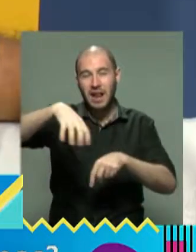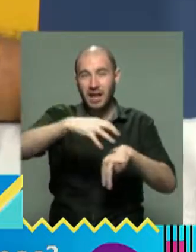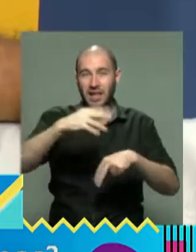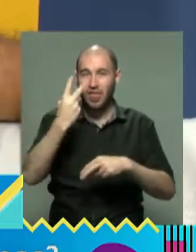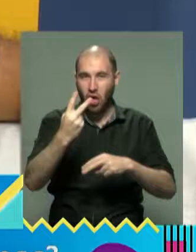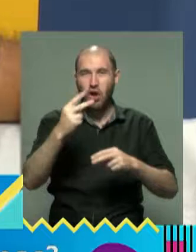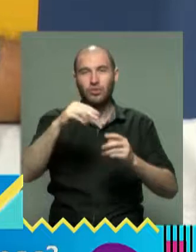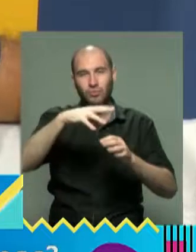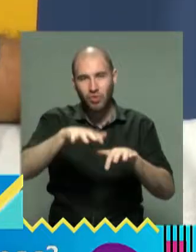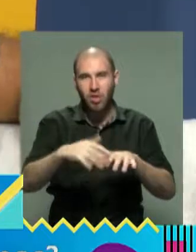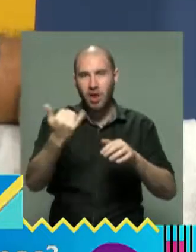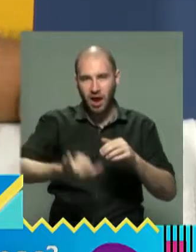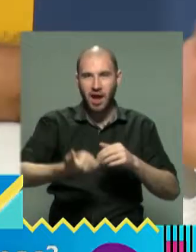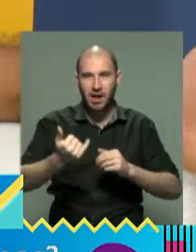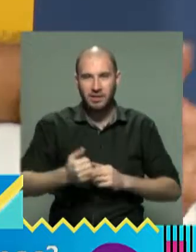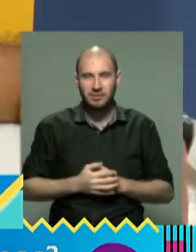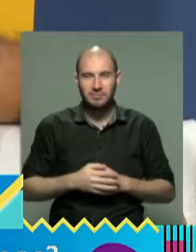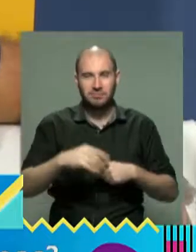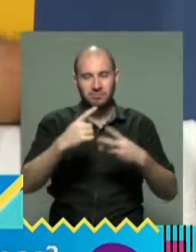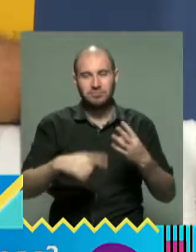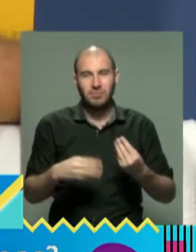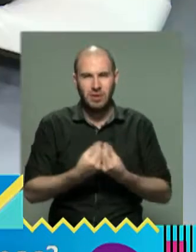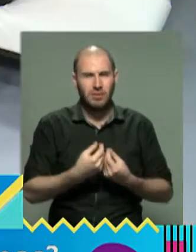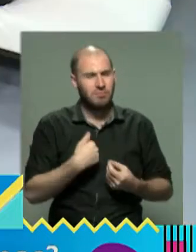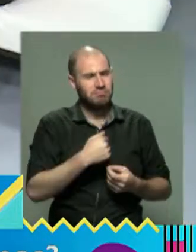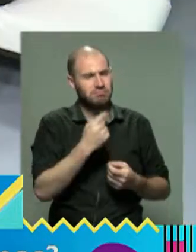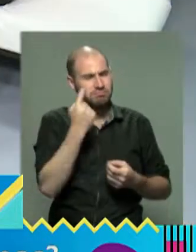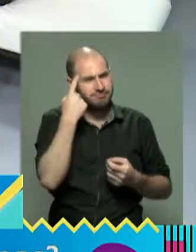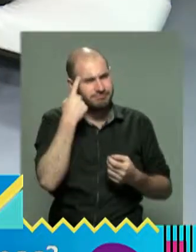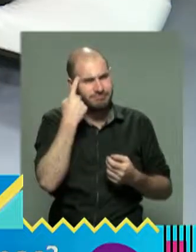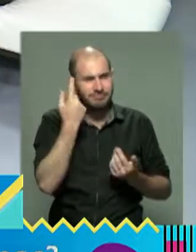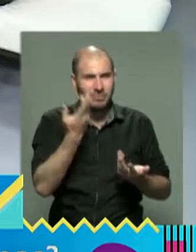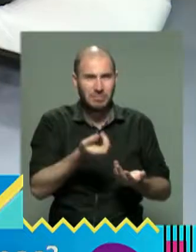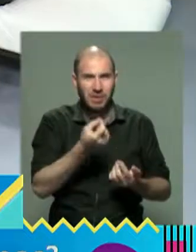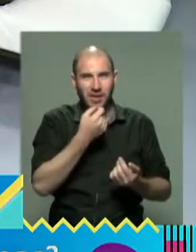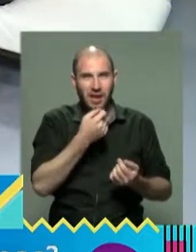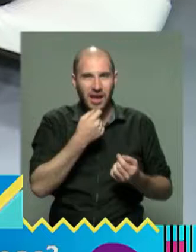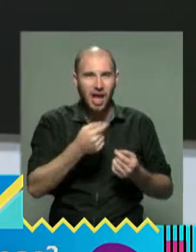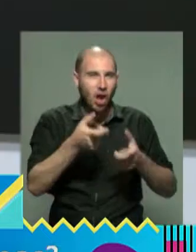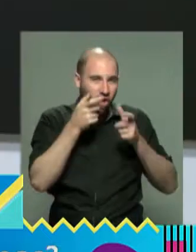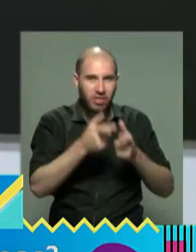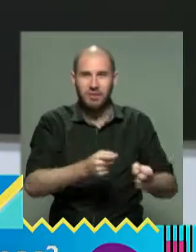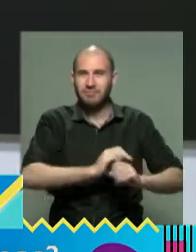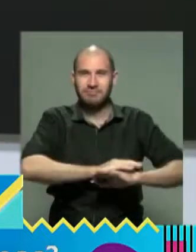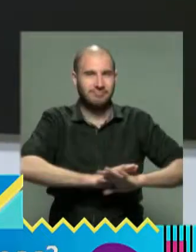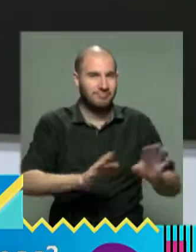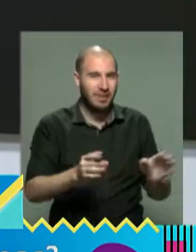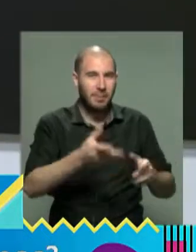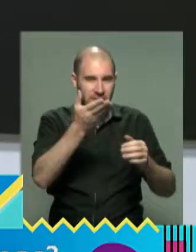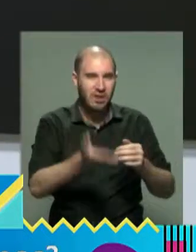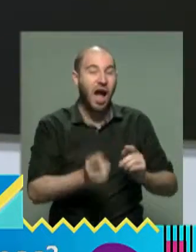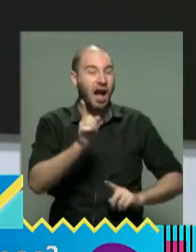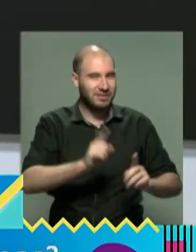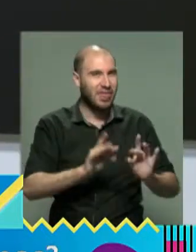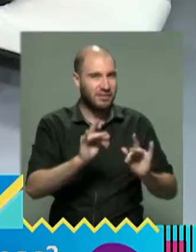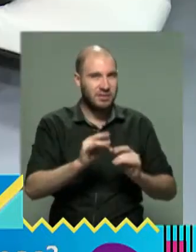una computadora y tenés mucha... Pero llega un punto también en que uno se desliga totalmente del control, algo que del ser humano a veces le